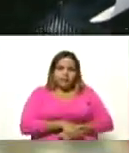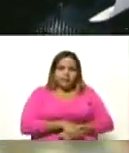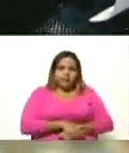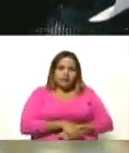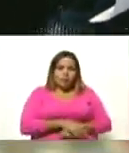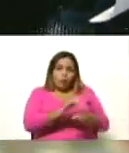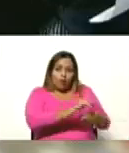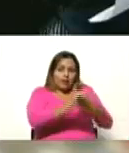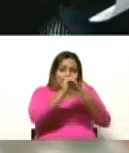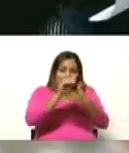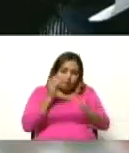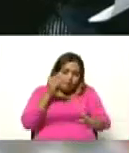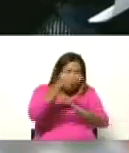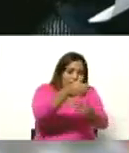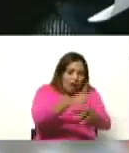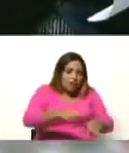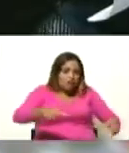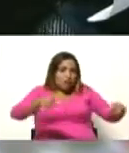Cuando el líder se acerca,